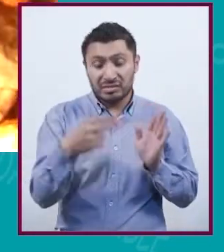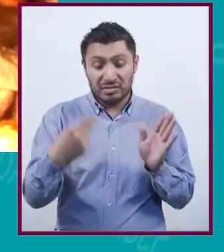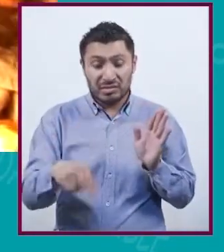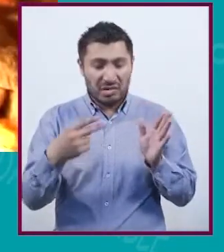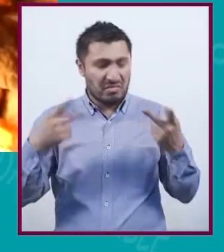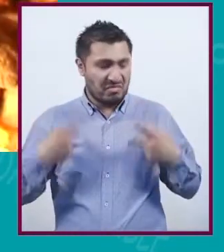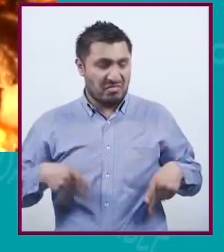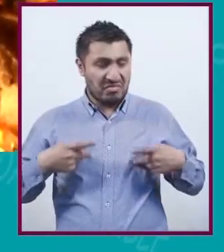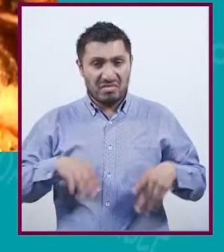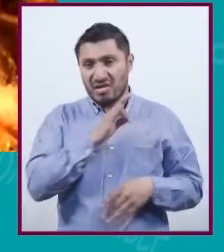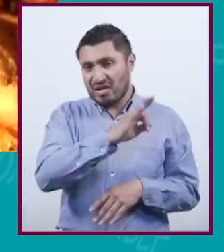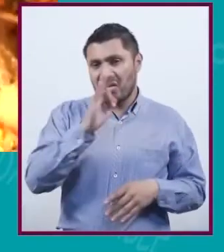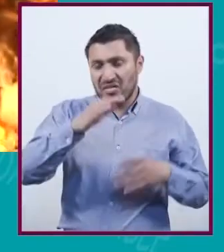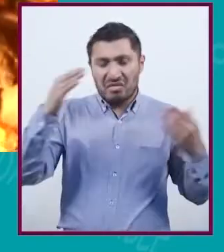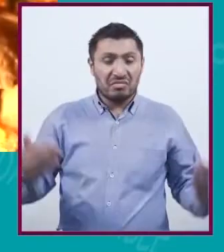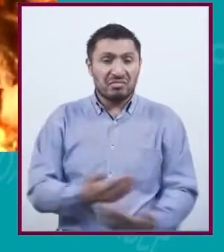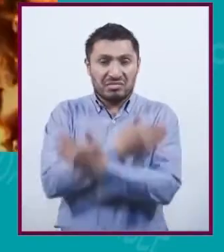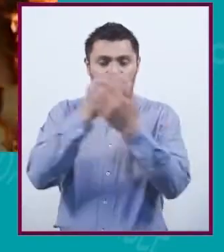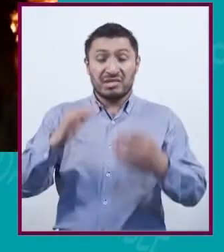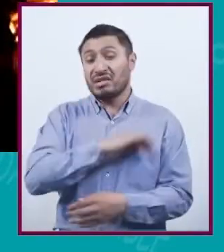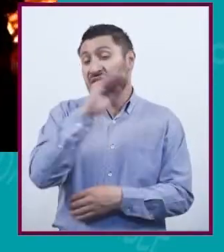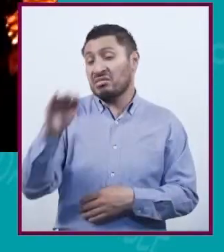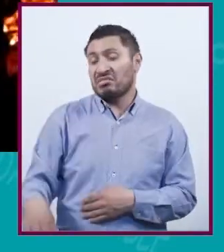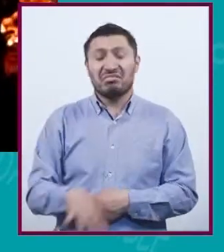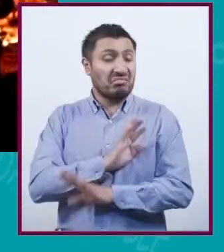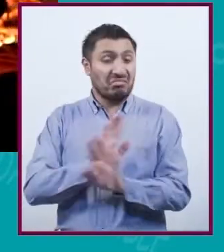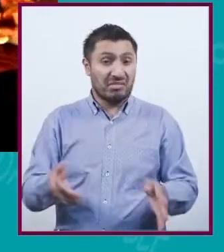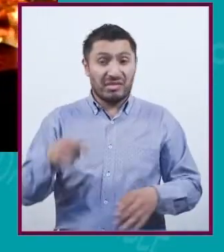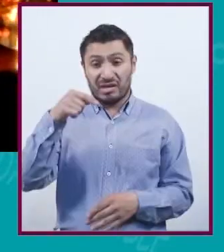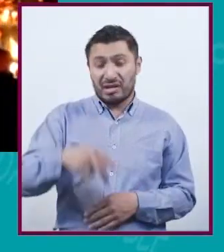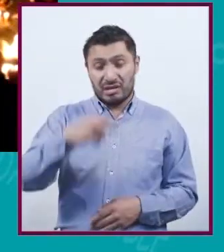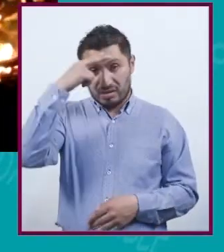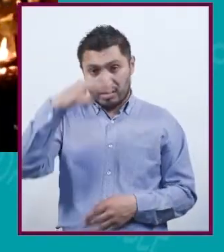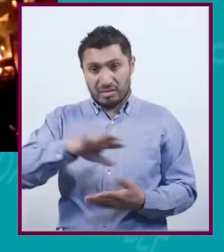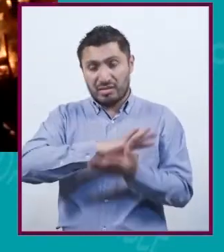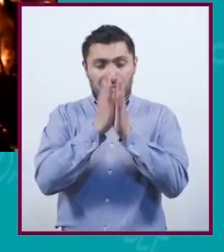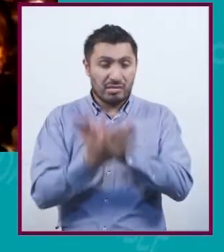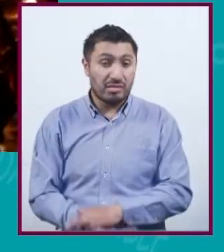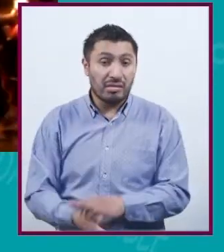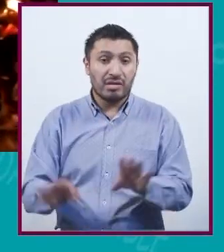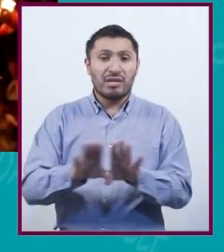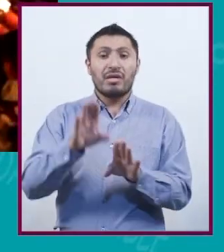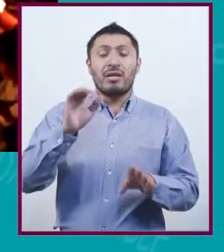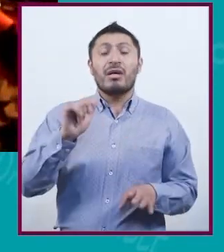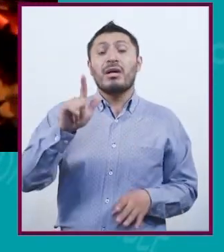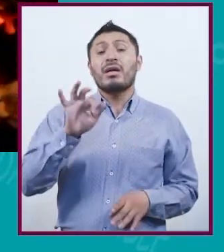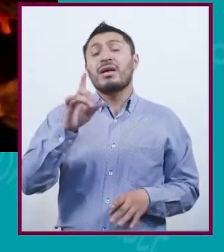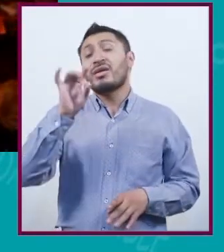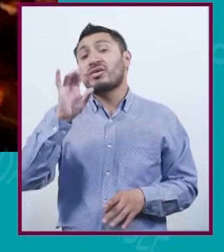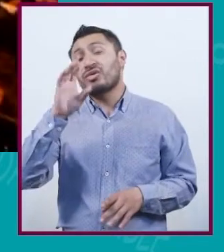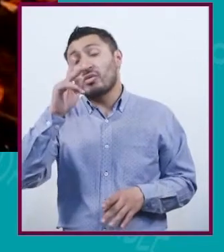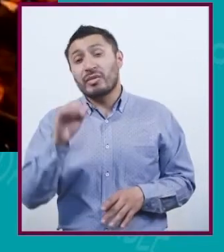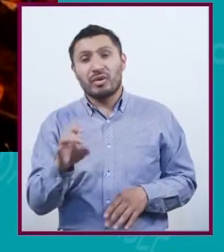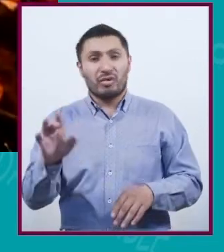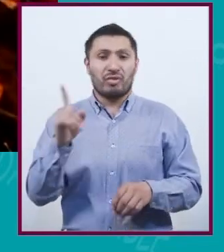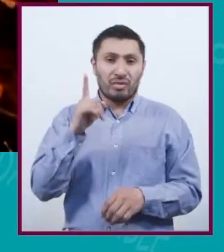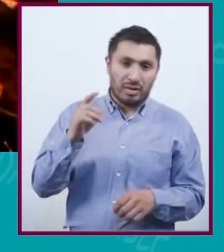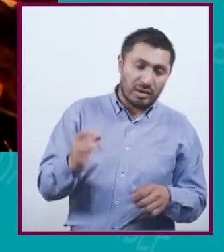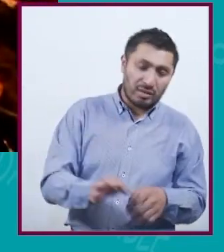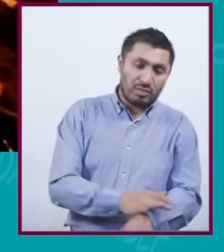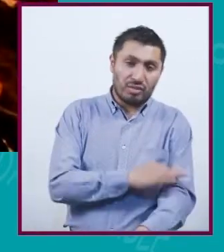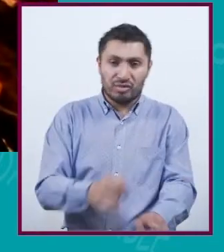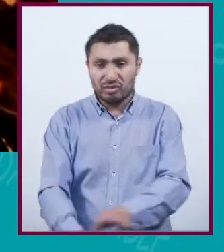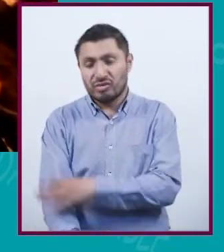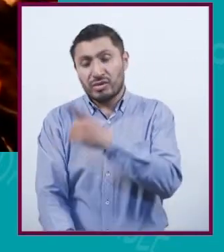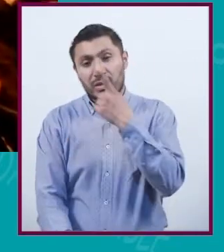fecha de nacimiento y de muerte. Y en México se convirtieron en un caleidoscopio de color, emoción, respeto y fe,